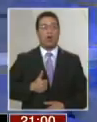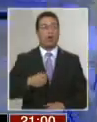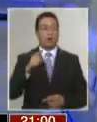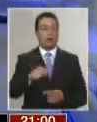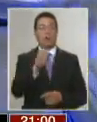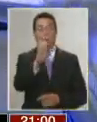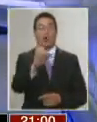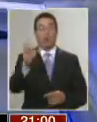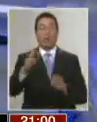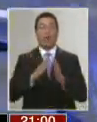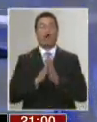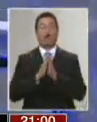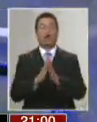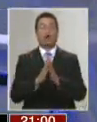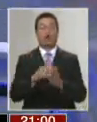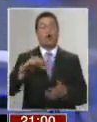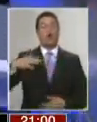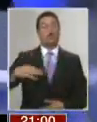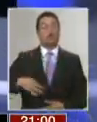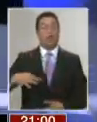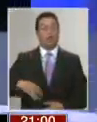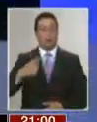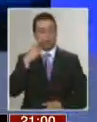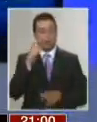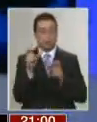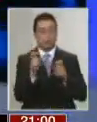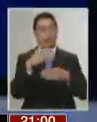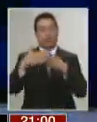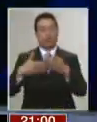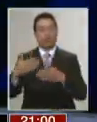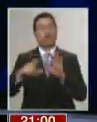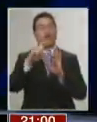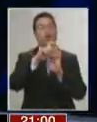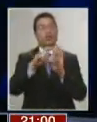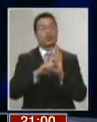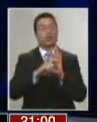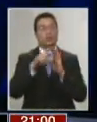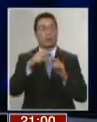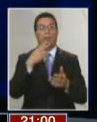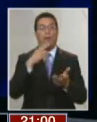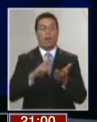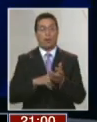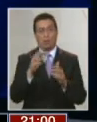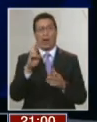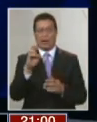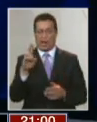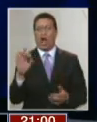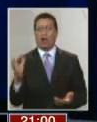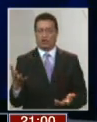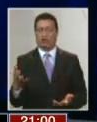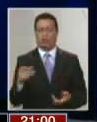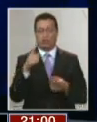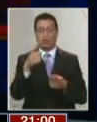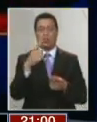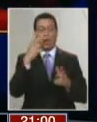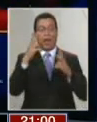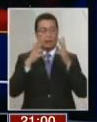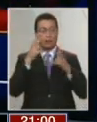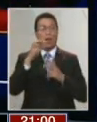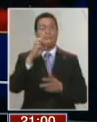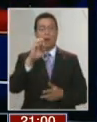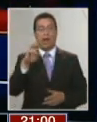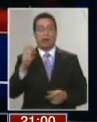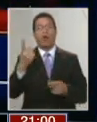Escogidos por el consejo ciudadano observadores para el proceso Constituyente la verdad es que se salen de lo común un artista como Juanita